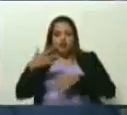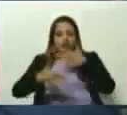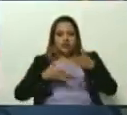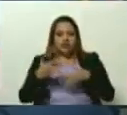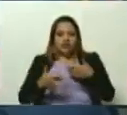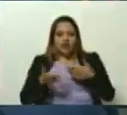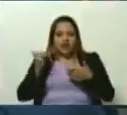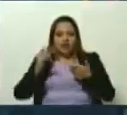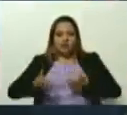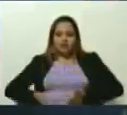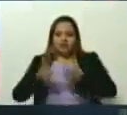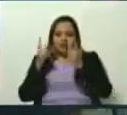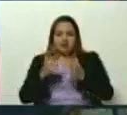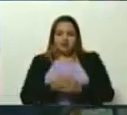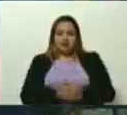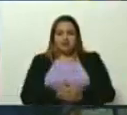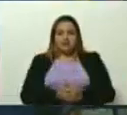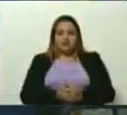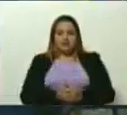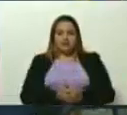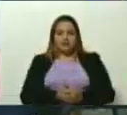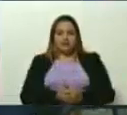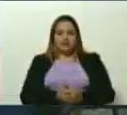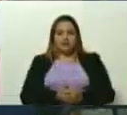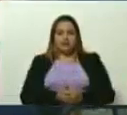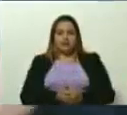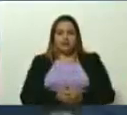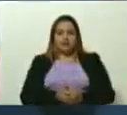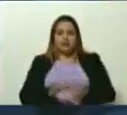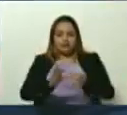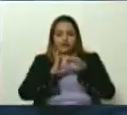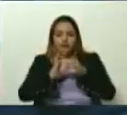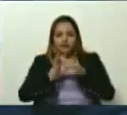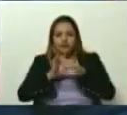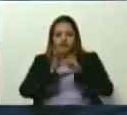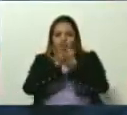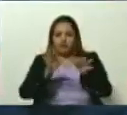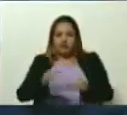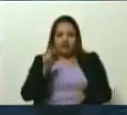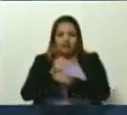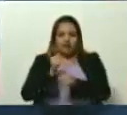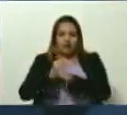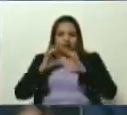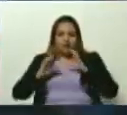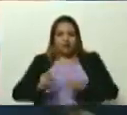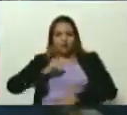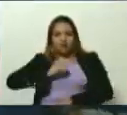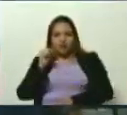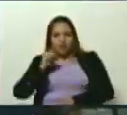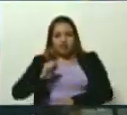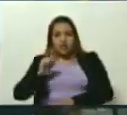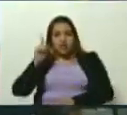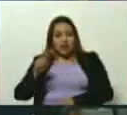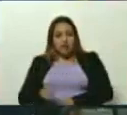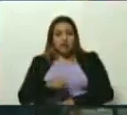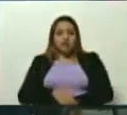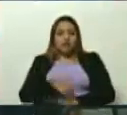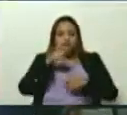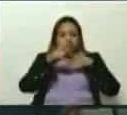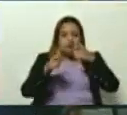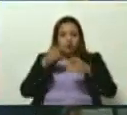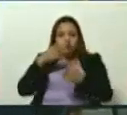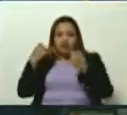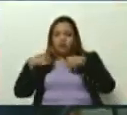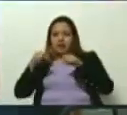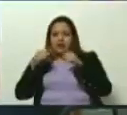nos van a permitir rápidamente unificar los criterios de actuación de nuestros cuerpos policiales y proteger las buenas